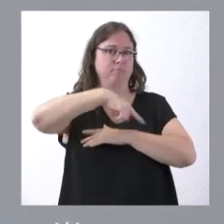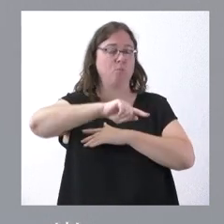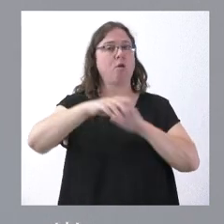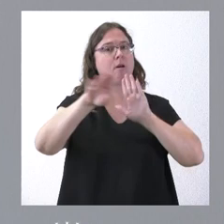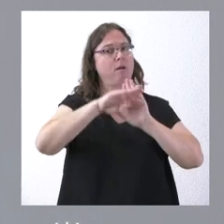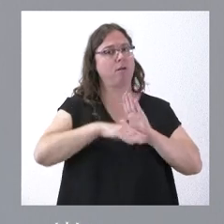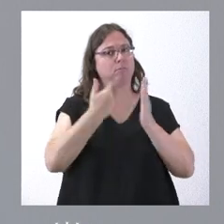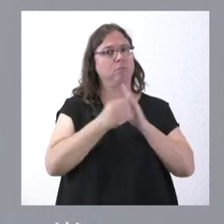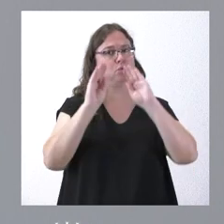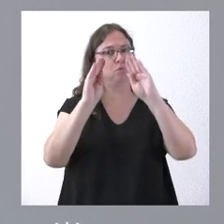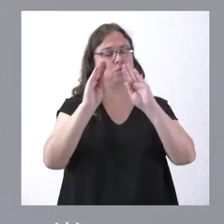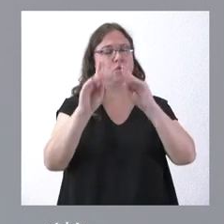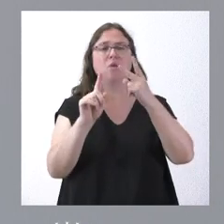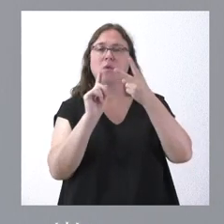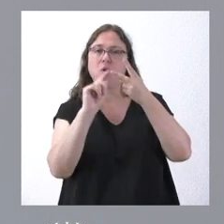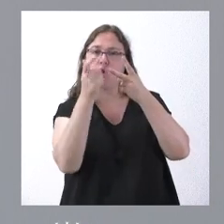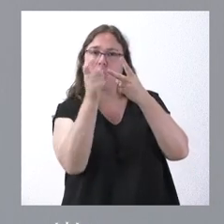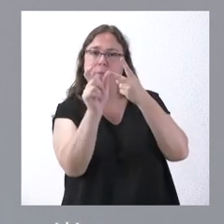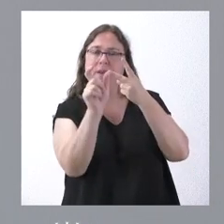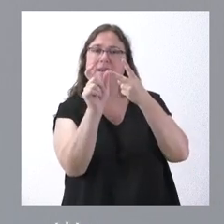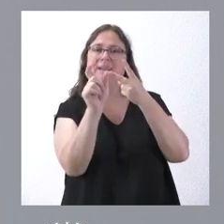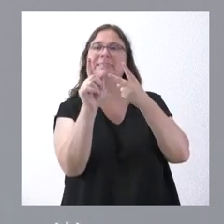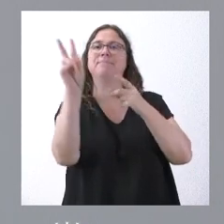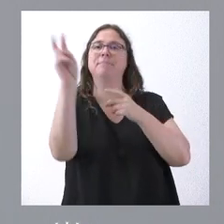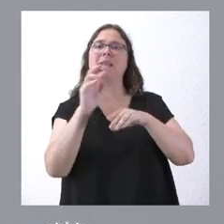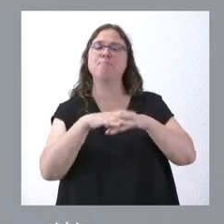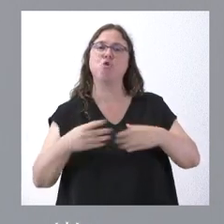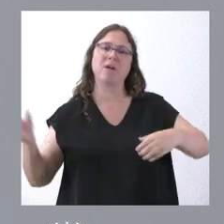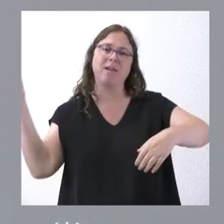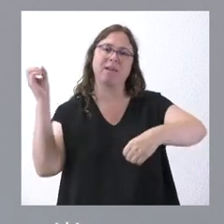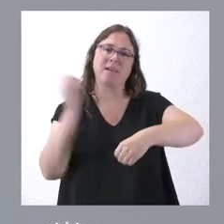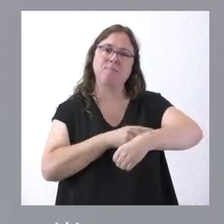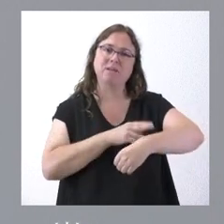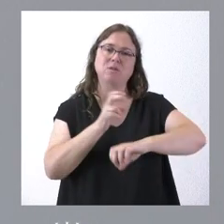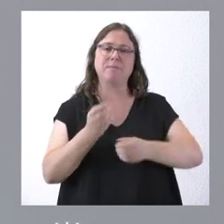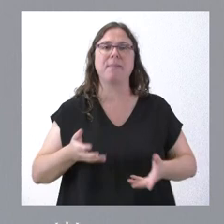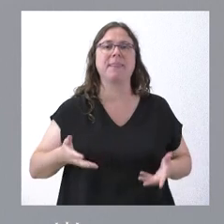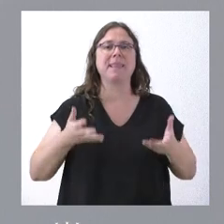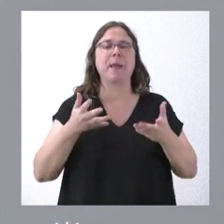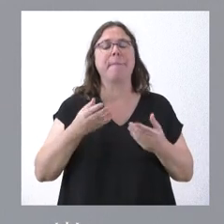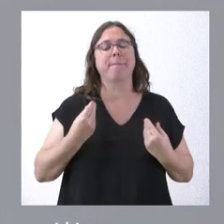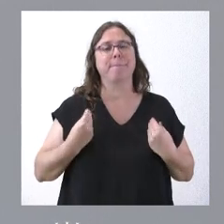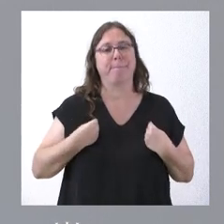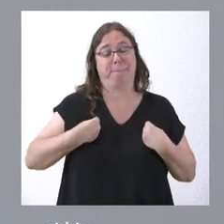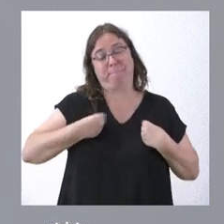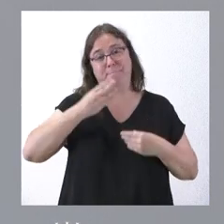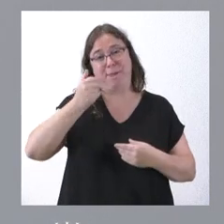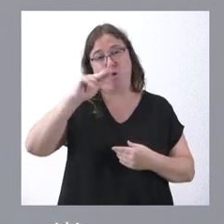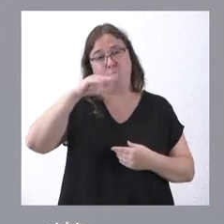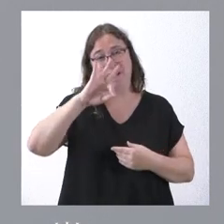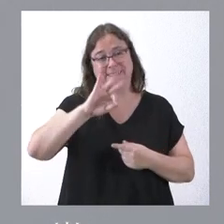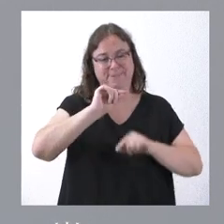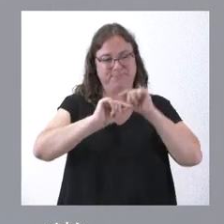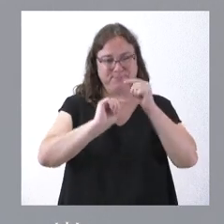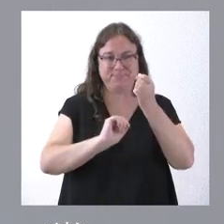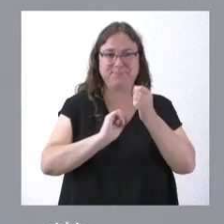garantías y otra parte corresponde a las inversiones relativas a la disposición de biomasa para todo lo que es la